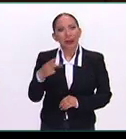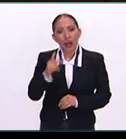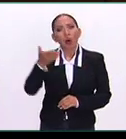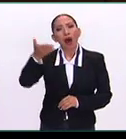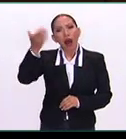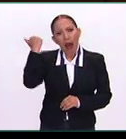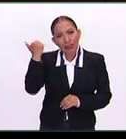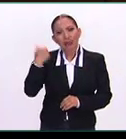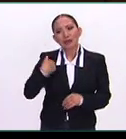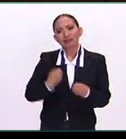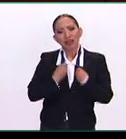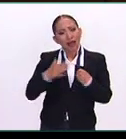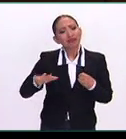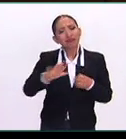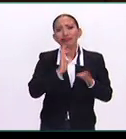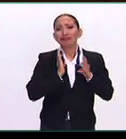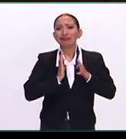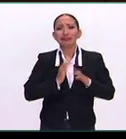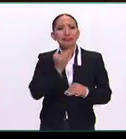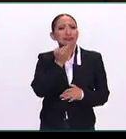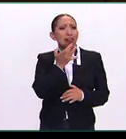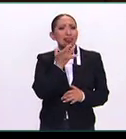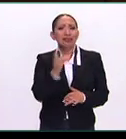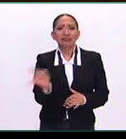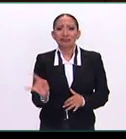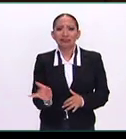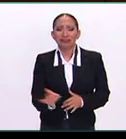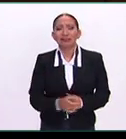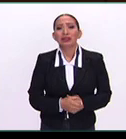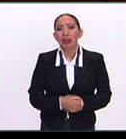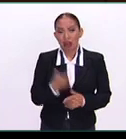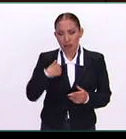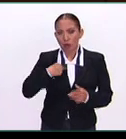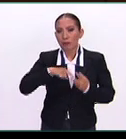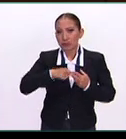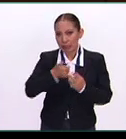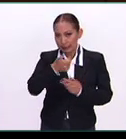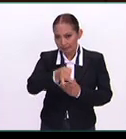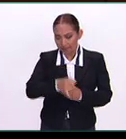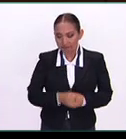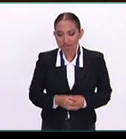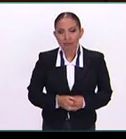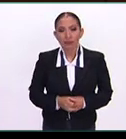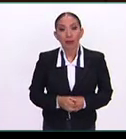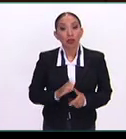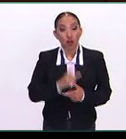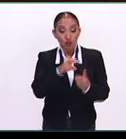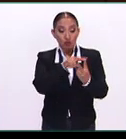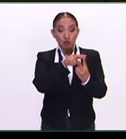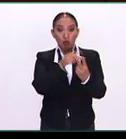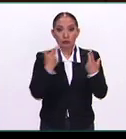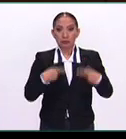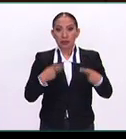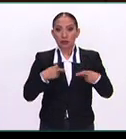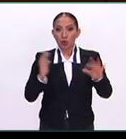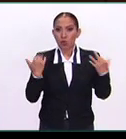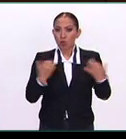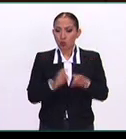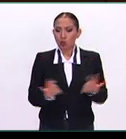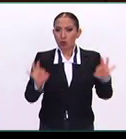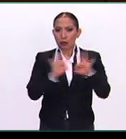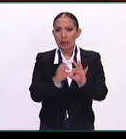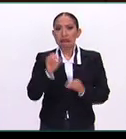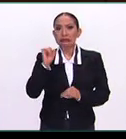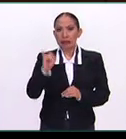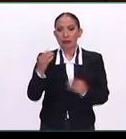en aquella época era una cosa sencilla. Así comencé. Bueno, con 2 grandes impulsores, que son Es